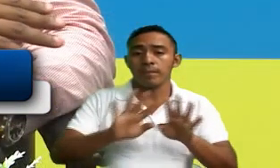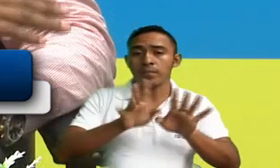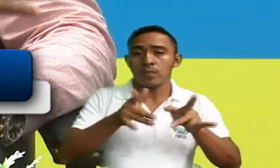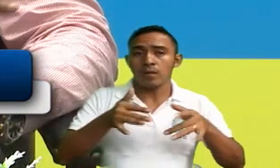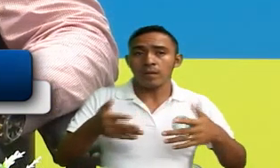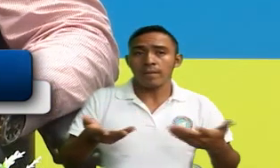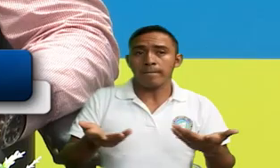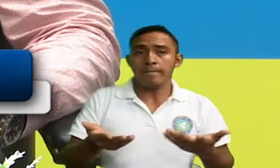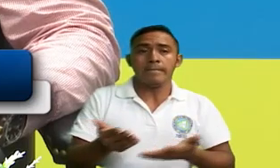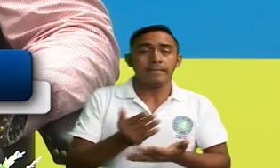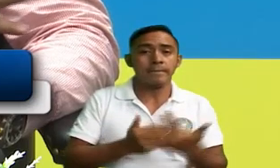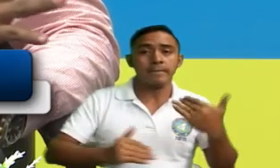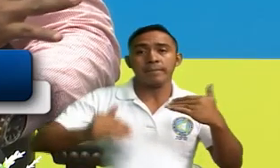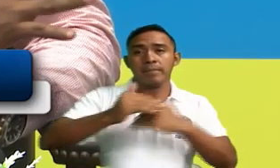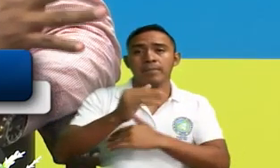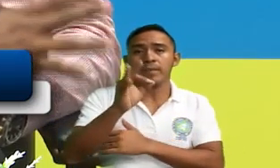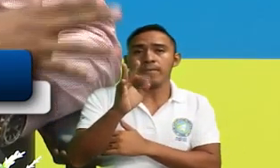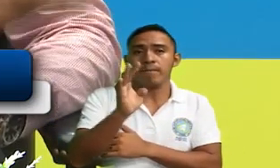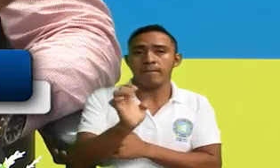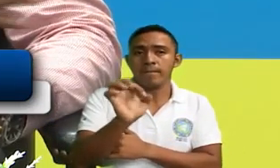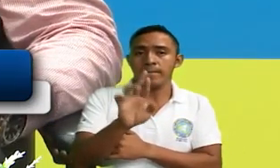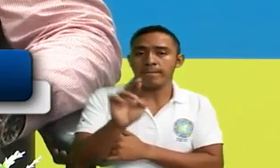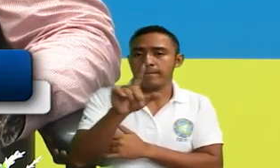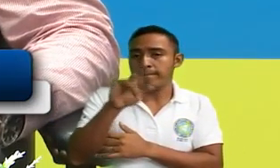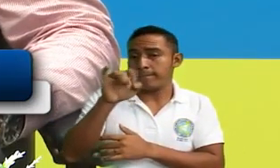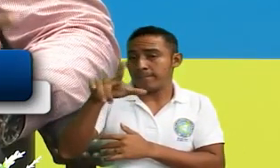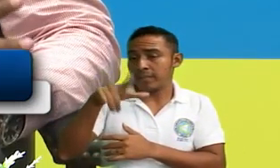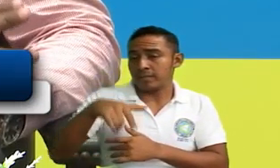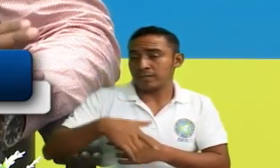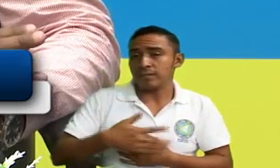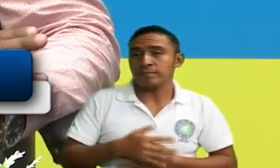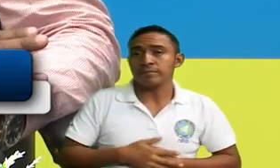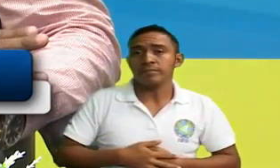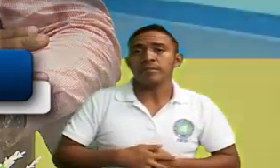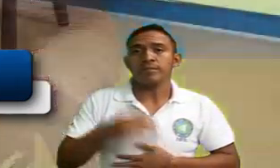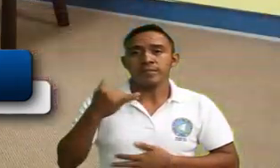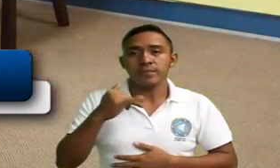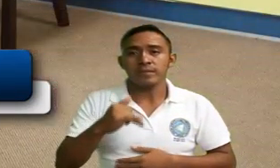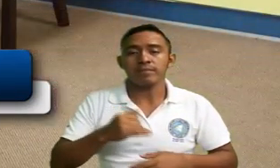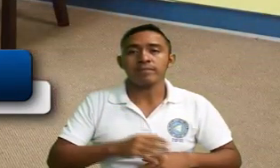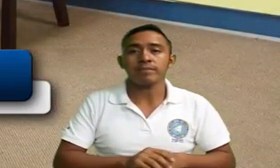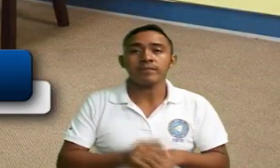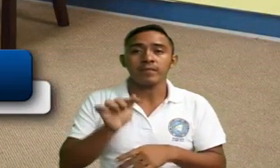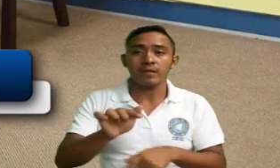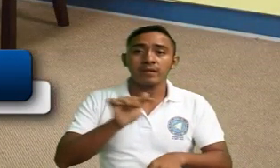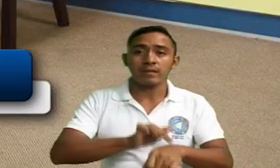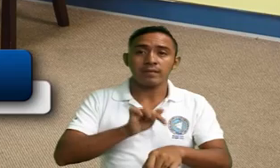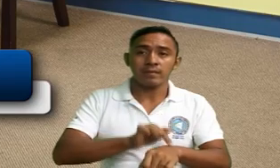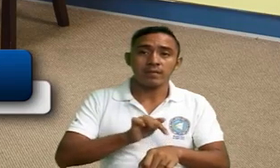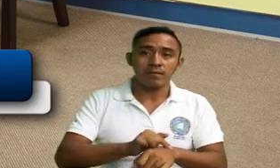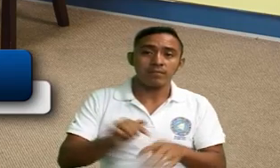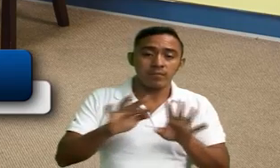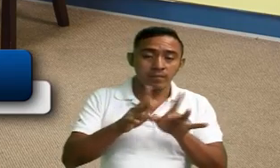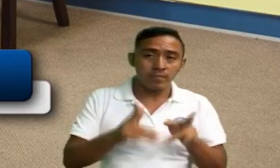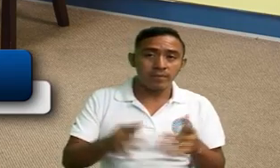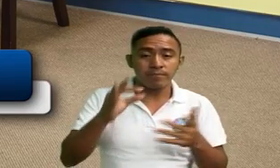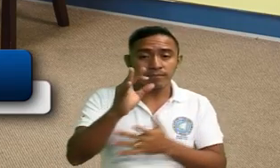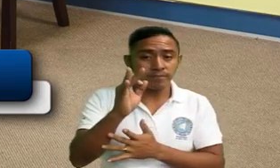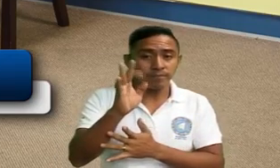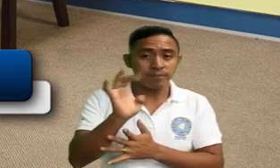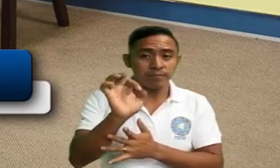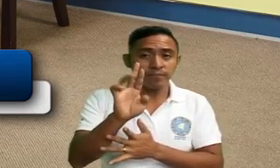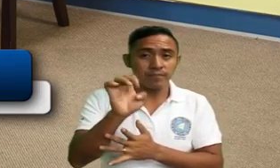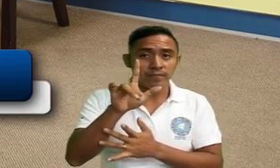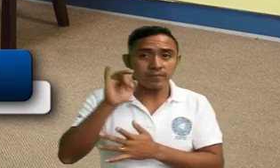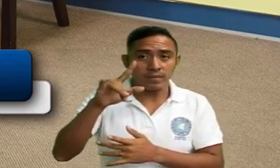está completamente fértil, una etapa de fertilidad. Sí, precisamente ese es el periodo fértil de las mujeres, que normalmente es donde